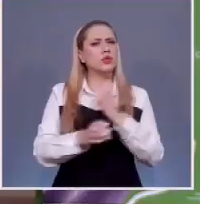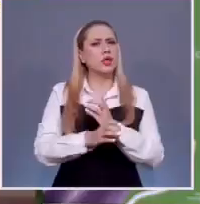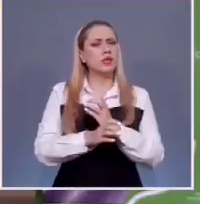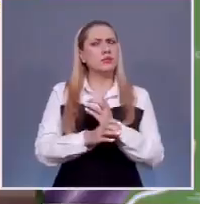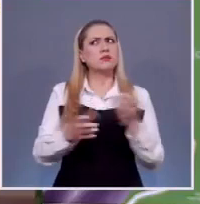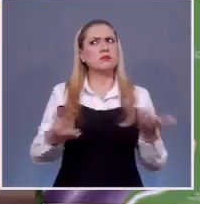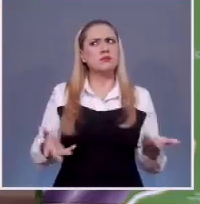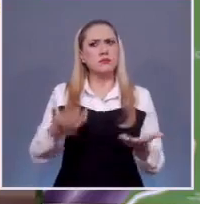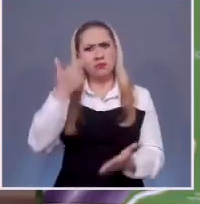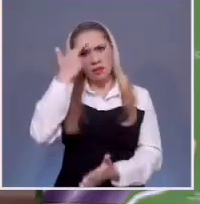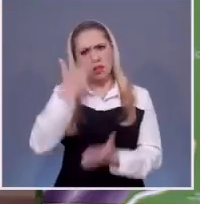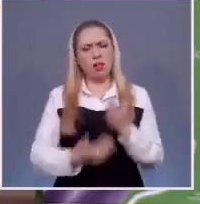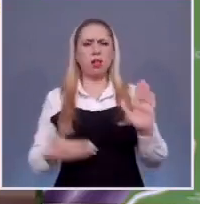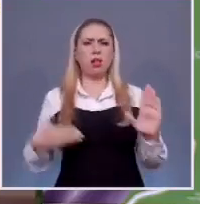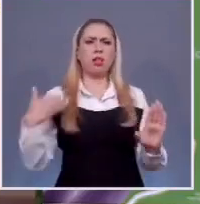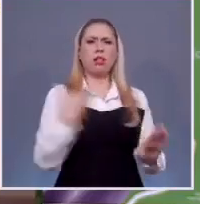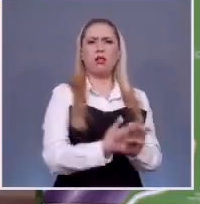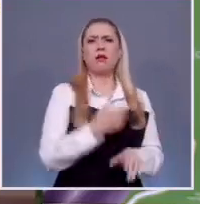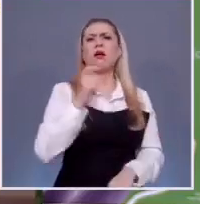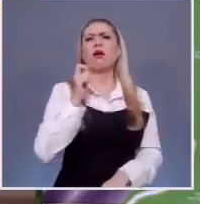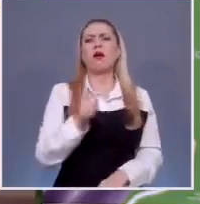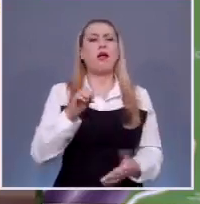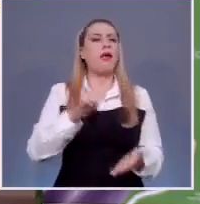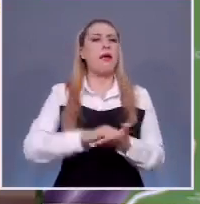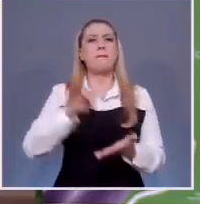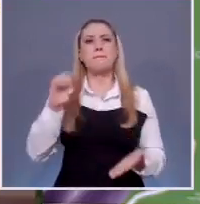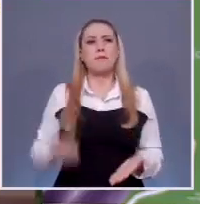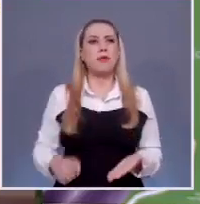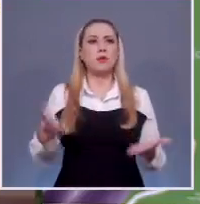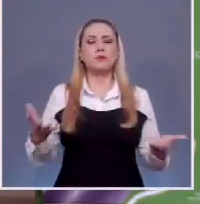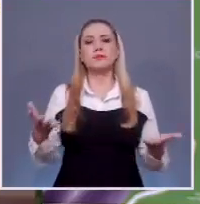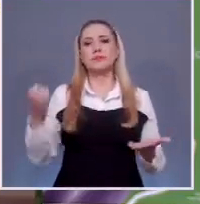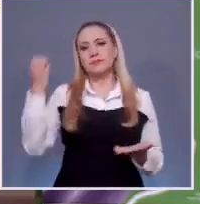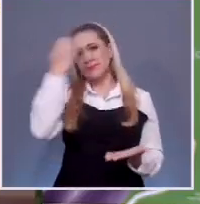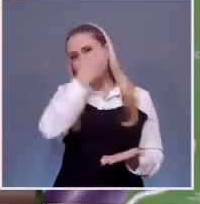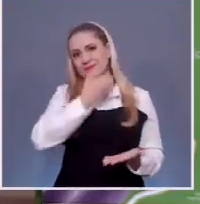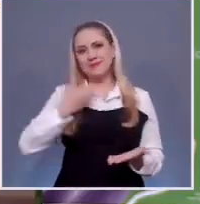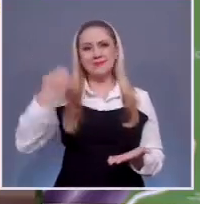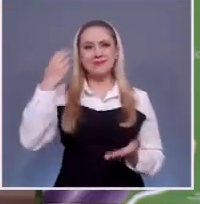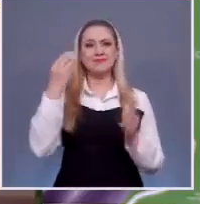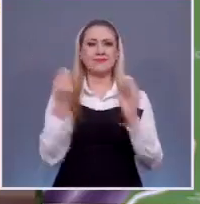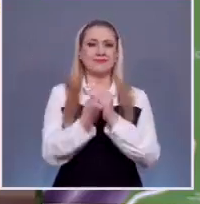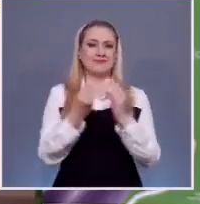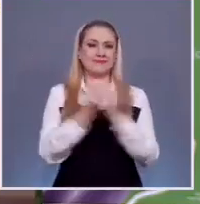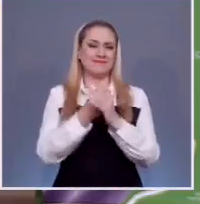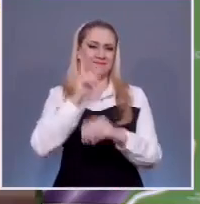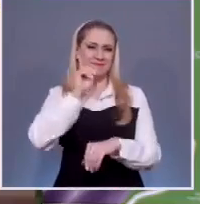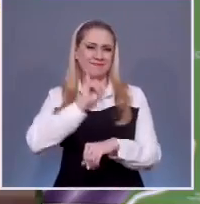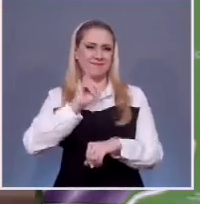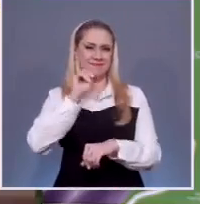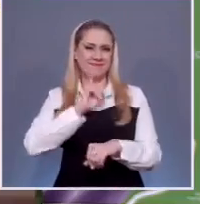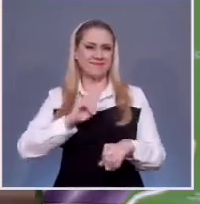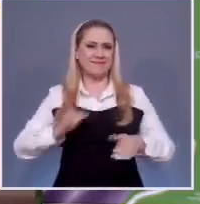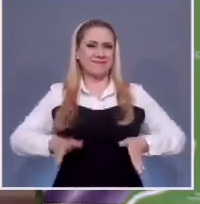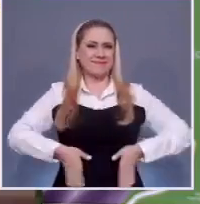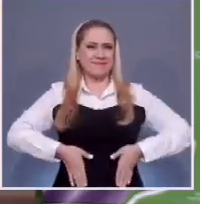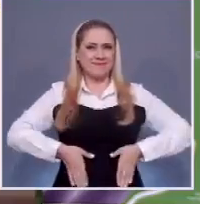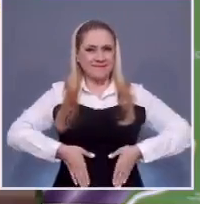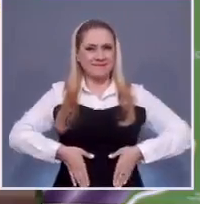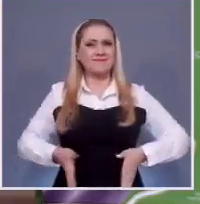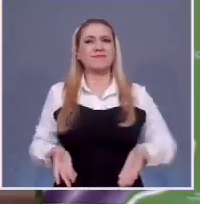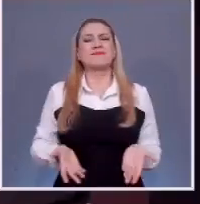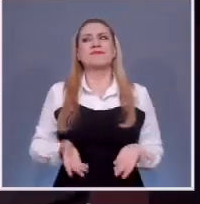obstétrica, que tiene que ver, por ejemplo, con las revisiones ginecológicas que todas las mujeres vivimos, ¿no?, o con la fertilización